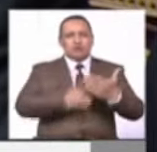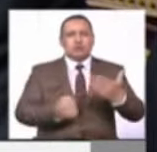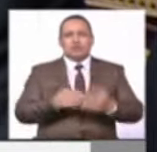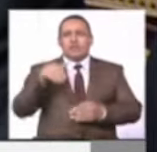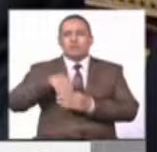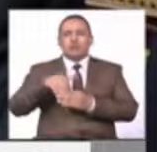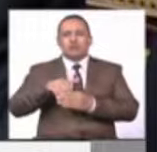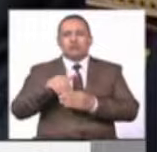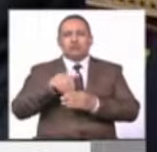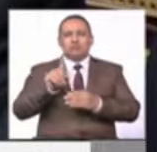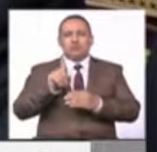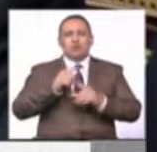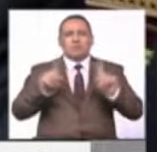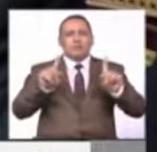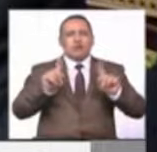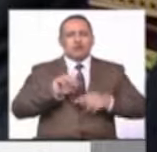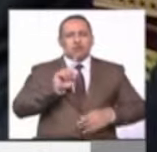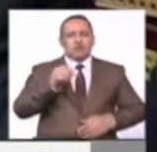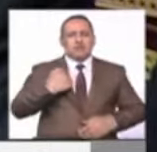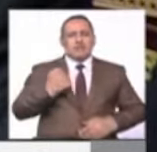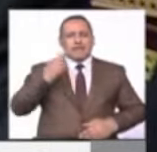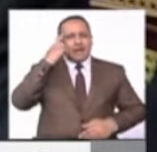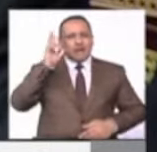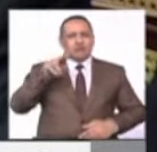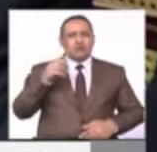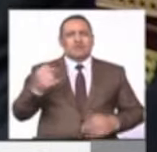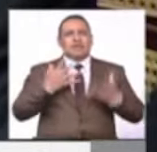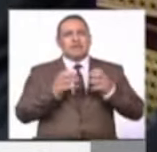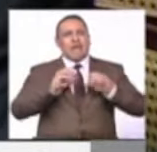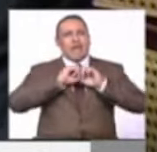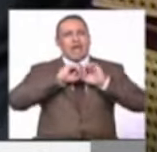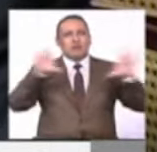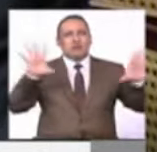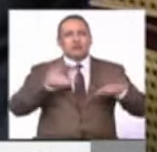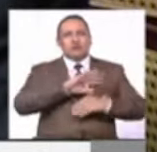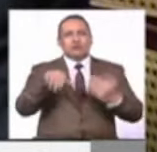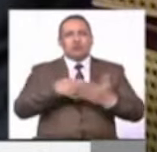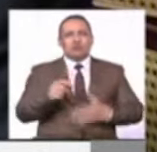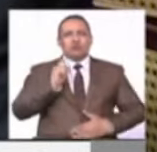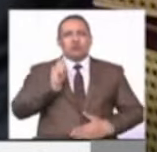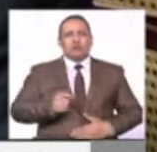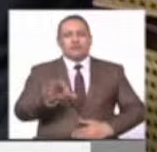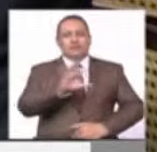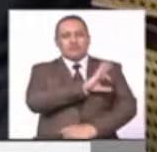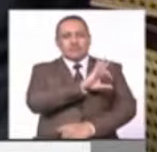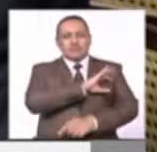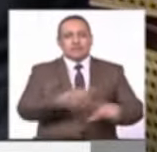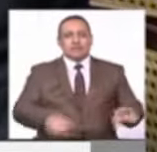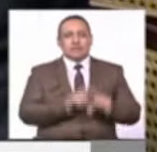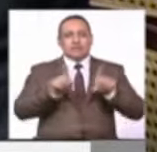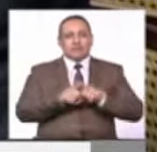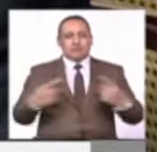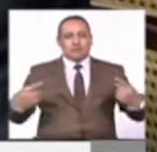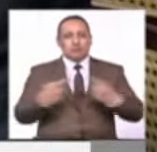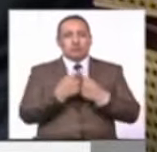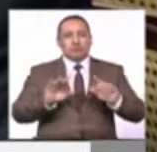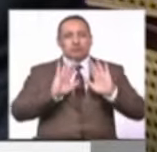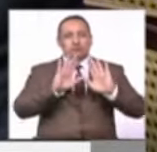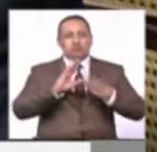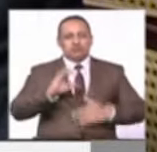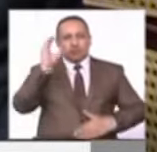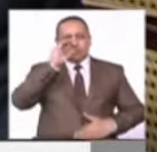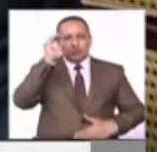razón quieren Enviar un mensaje a todos los jueces y Fiscales si discrepan de sus criterios